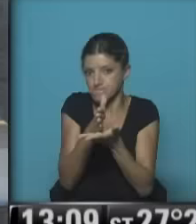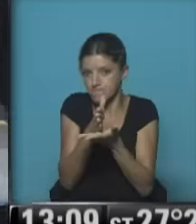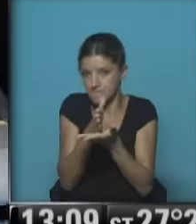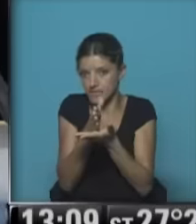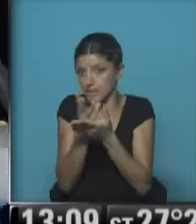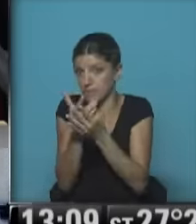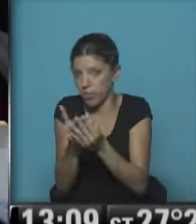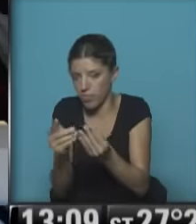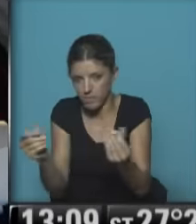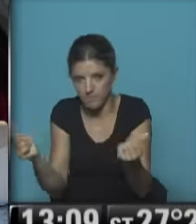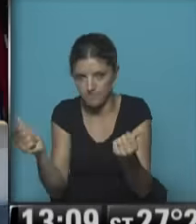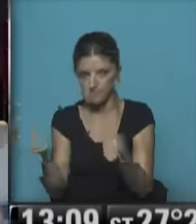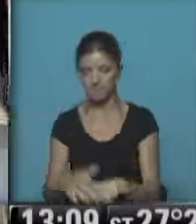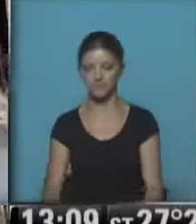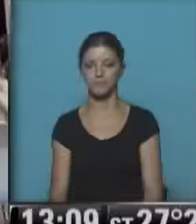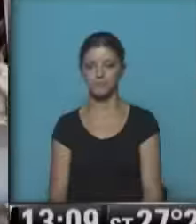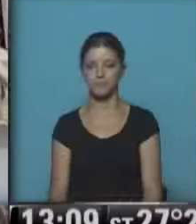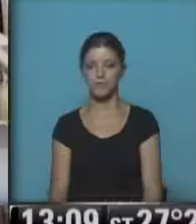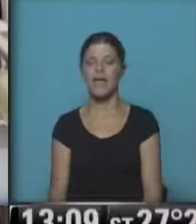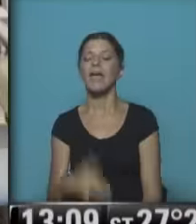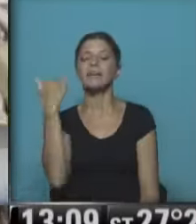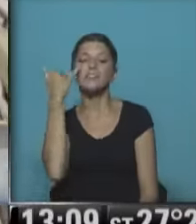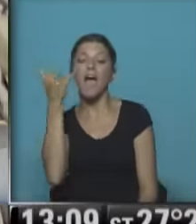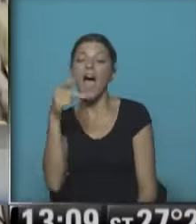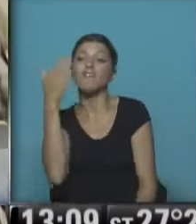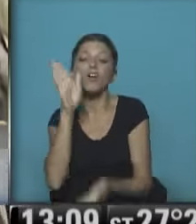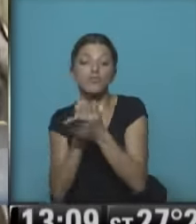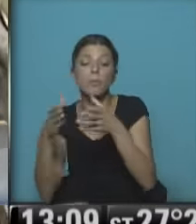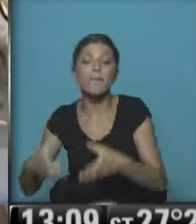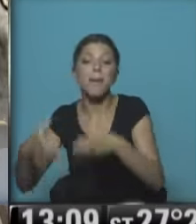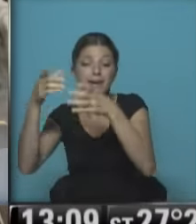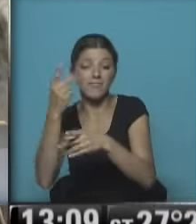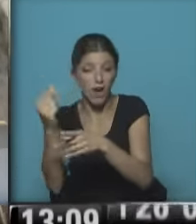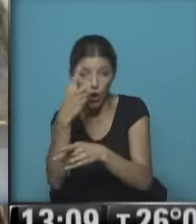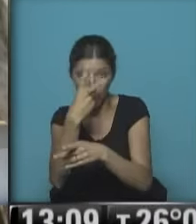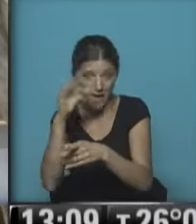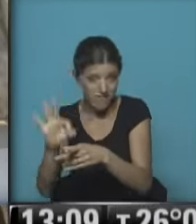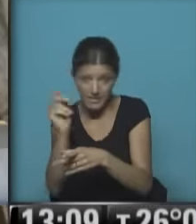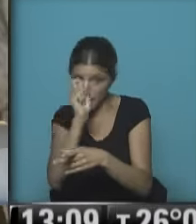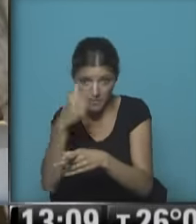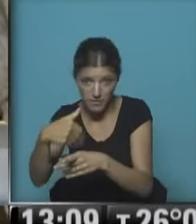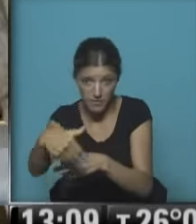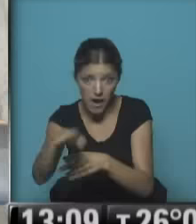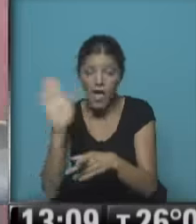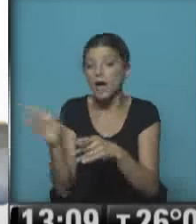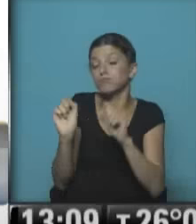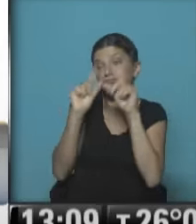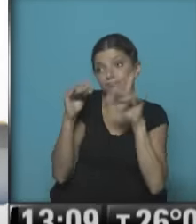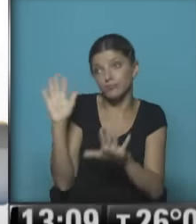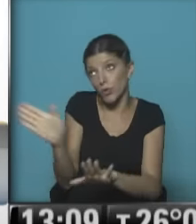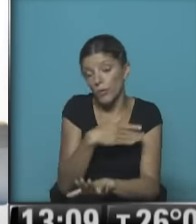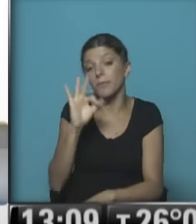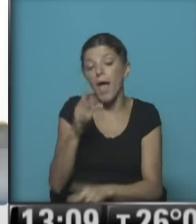disuelve. Ya no alarma escuchar hablar de un barril a 20 para los próximos meses, como pronostican ya